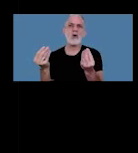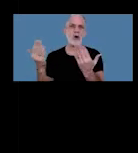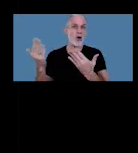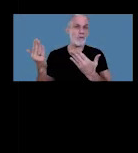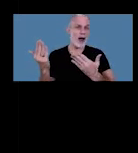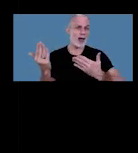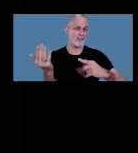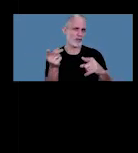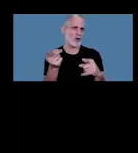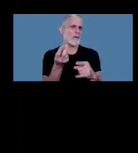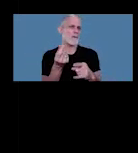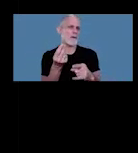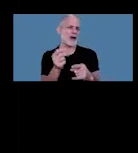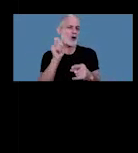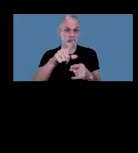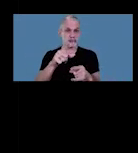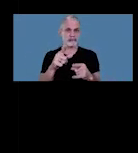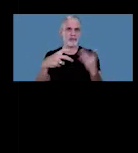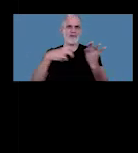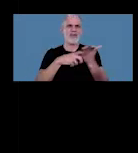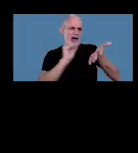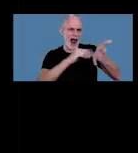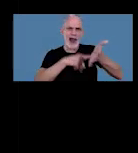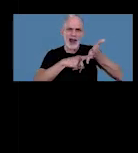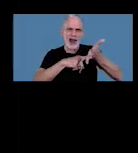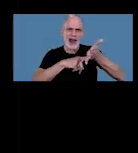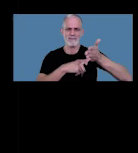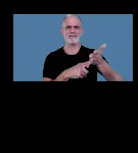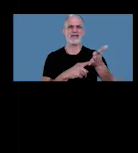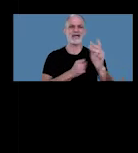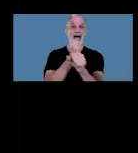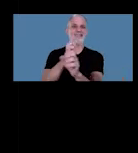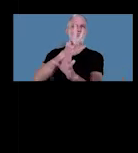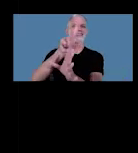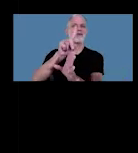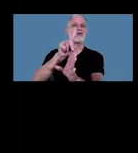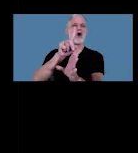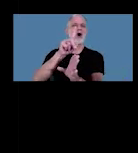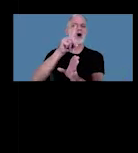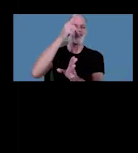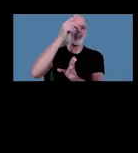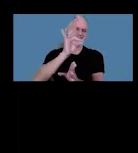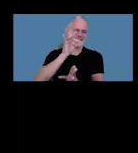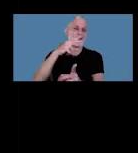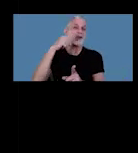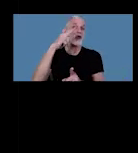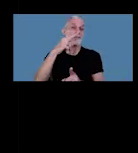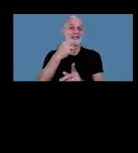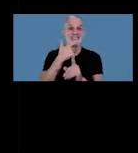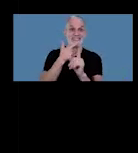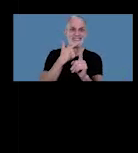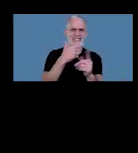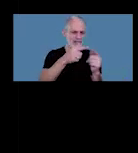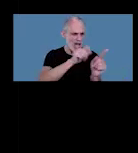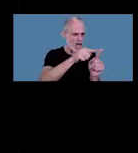con el valor fiscal que hubiera tenido el inmueble al 31/12/2017, actualizando ese